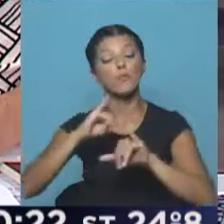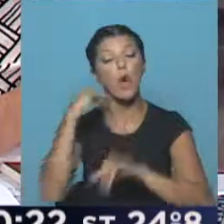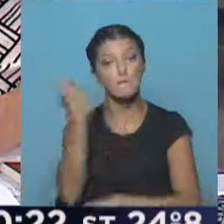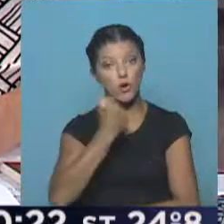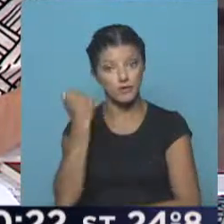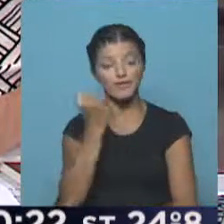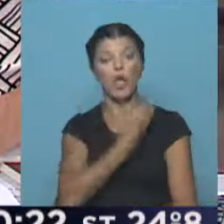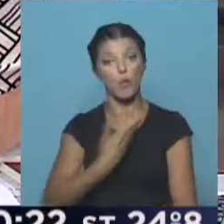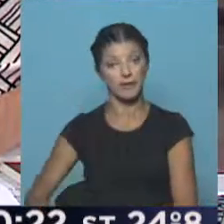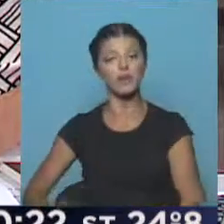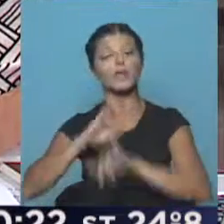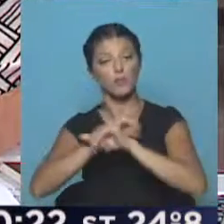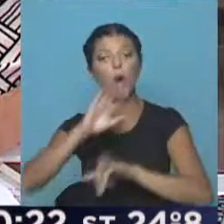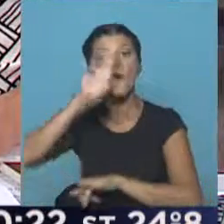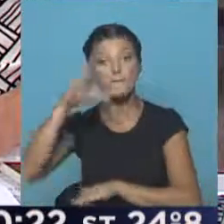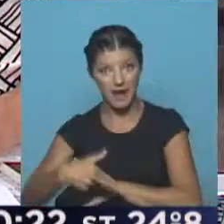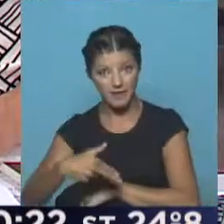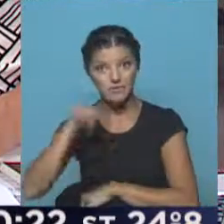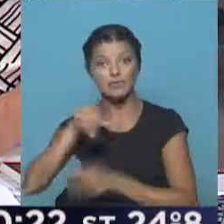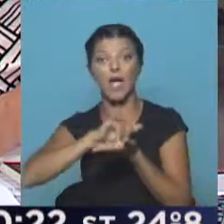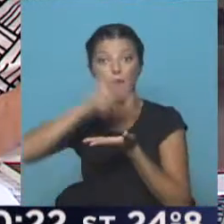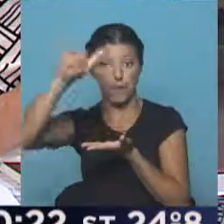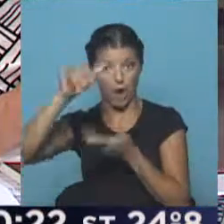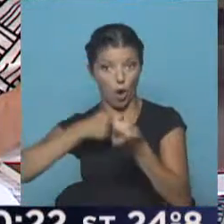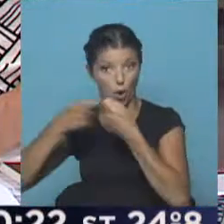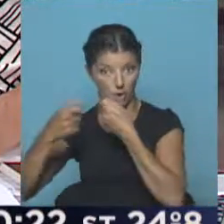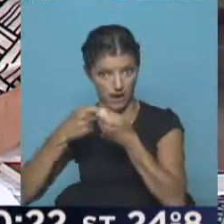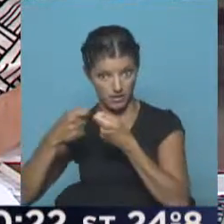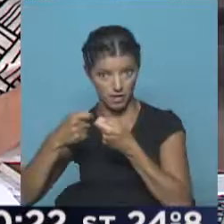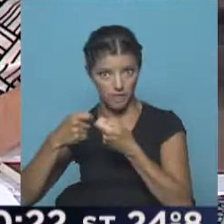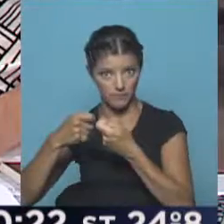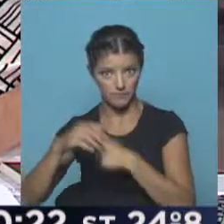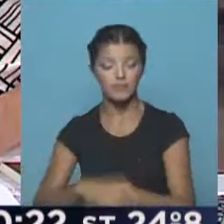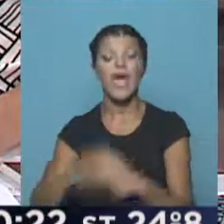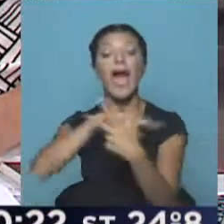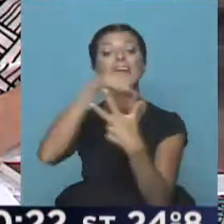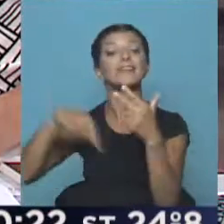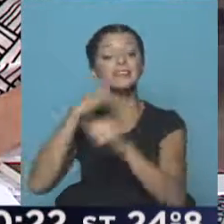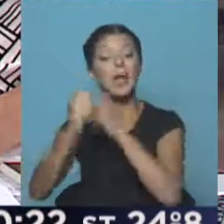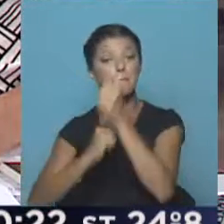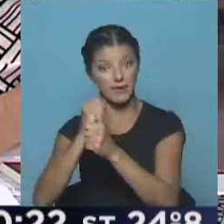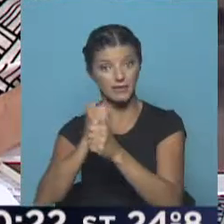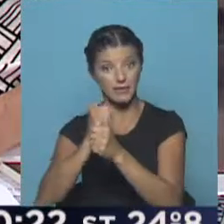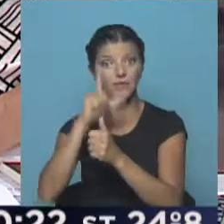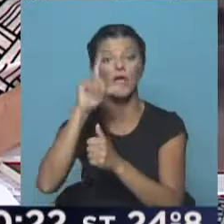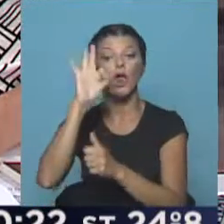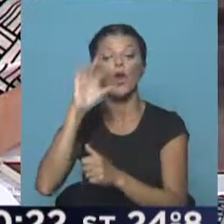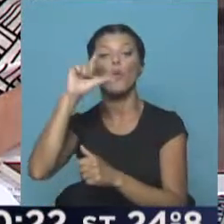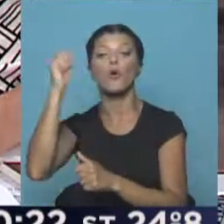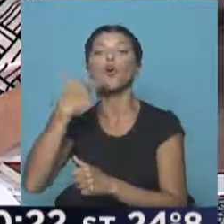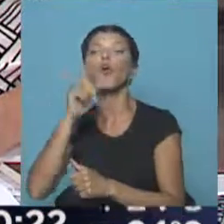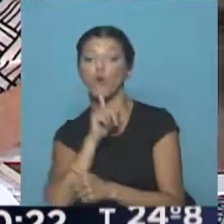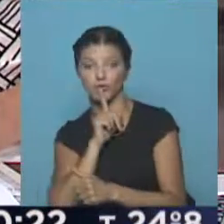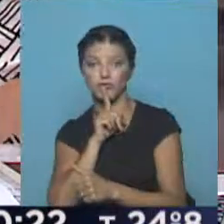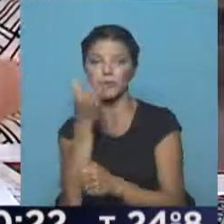El gobierno anunció el plan aerocomercial, dentro del cual habilitó a operar a 3 empresas de low cost, de bajo costo, en